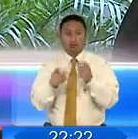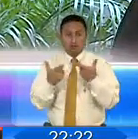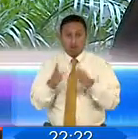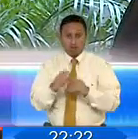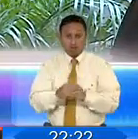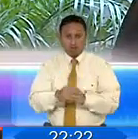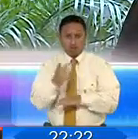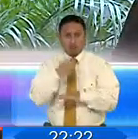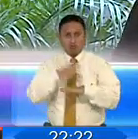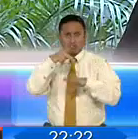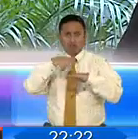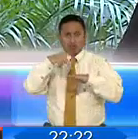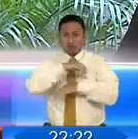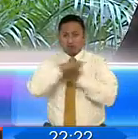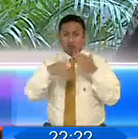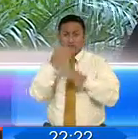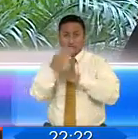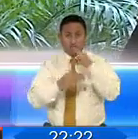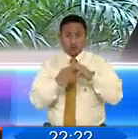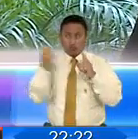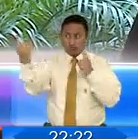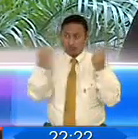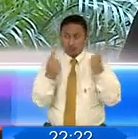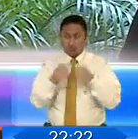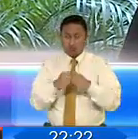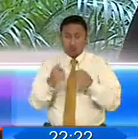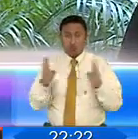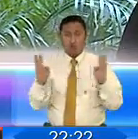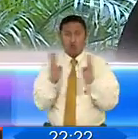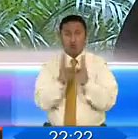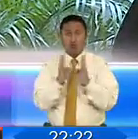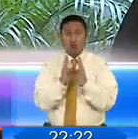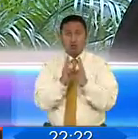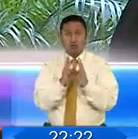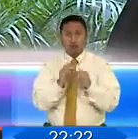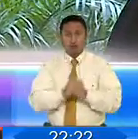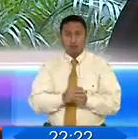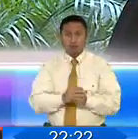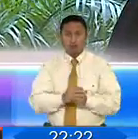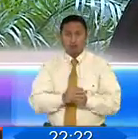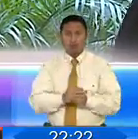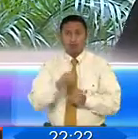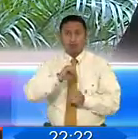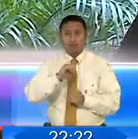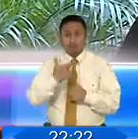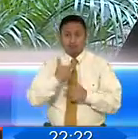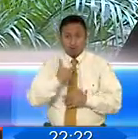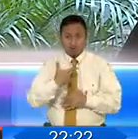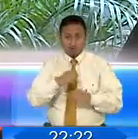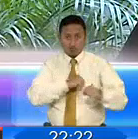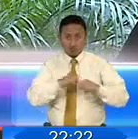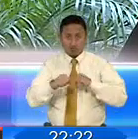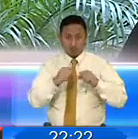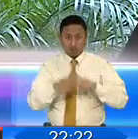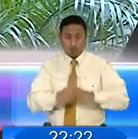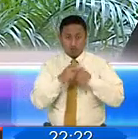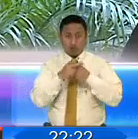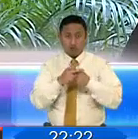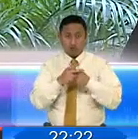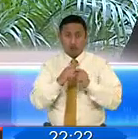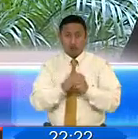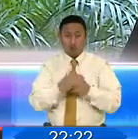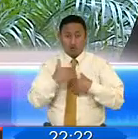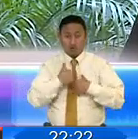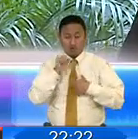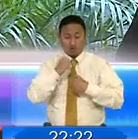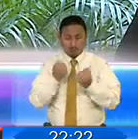de todas las proveniencias del mundo. Este encuentro es significativo de este trabajo que ahora comienza y en el que nos ve dispuestos